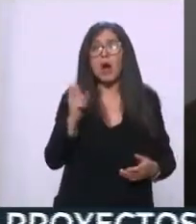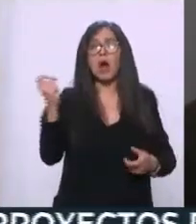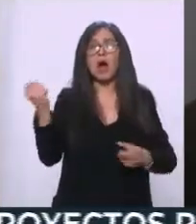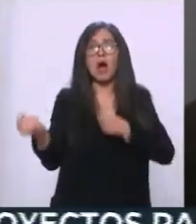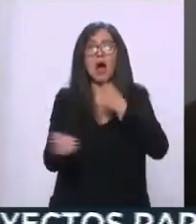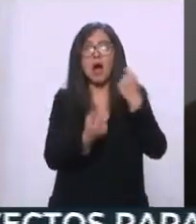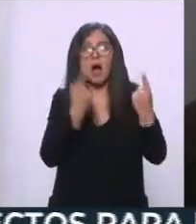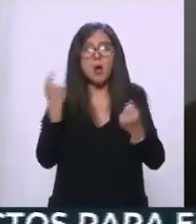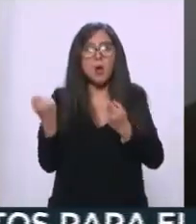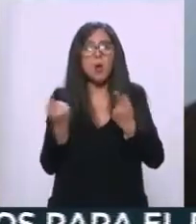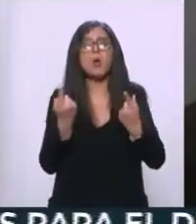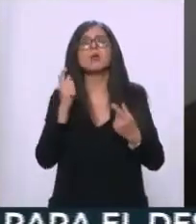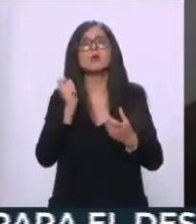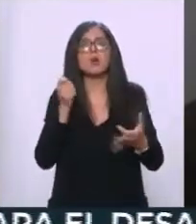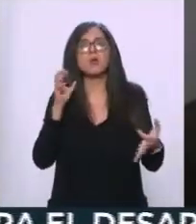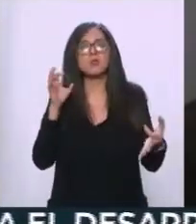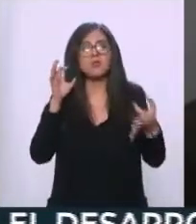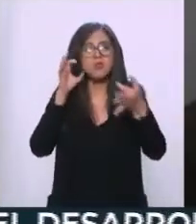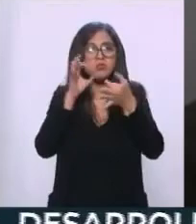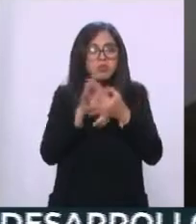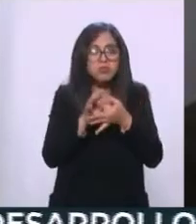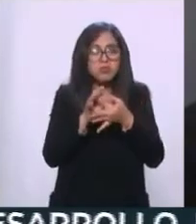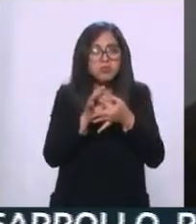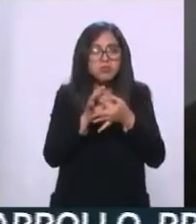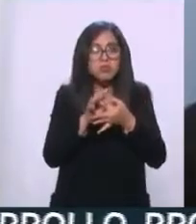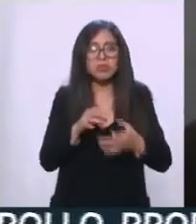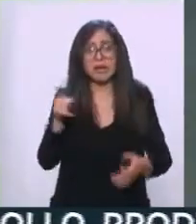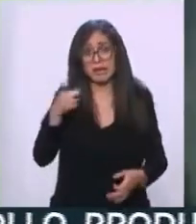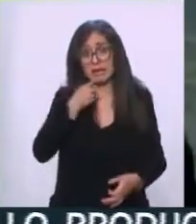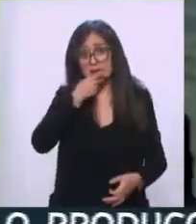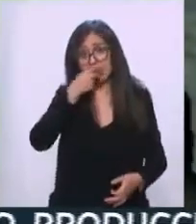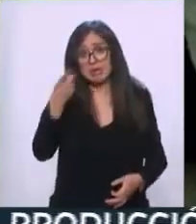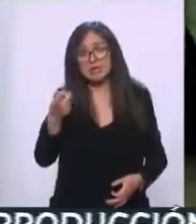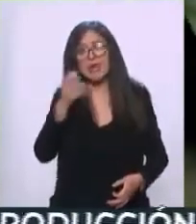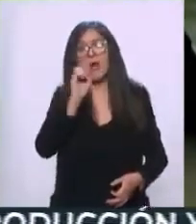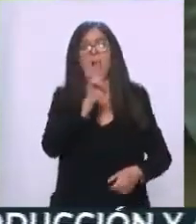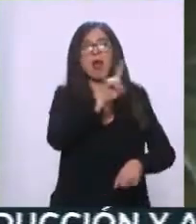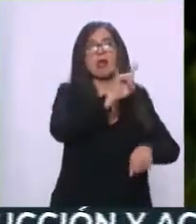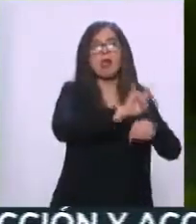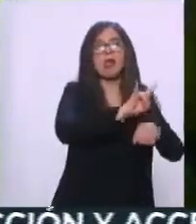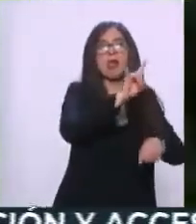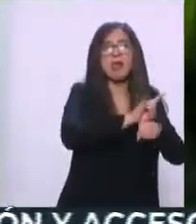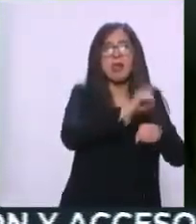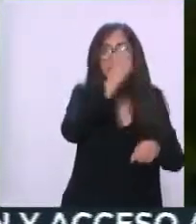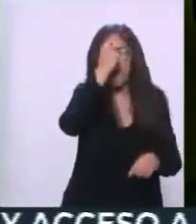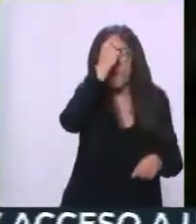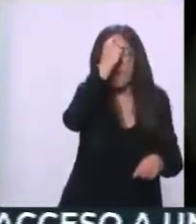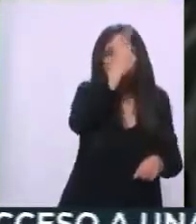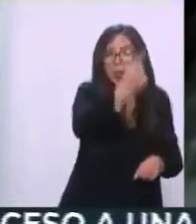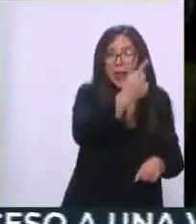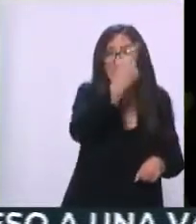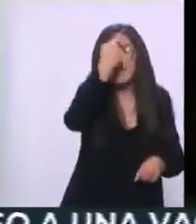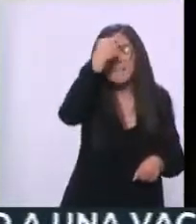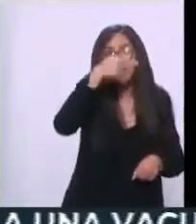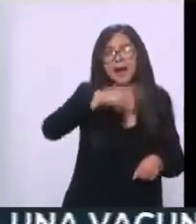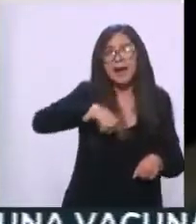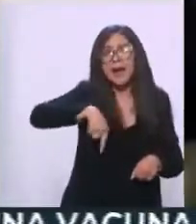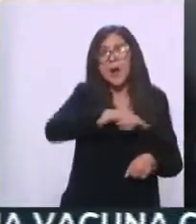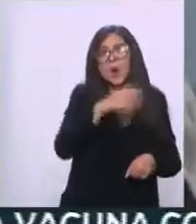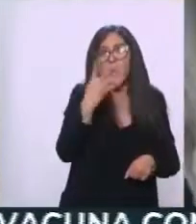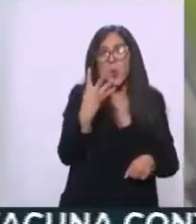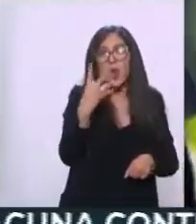argumenta que esto es otro quinazo o es el quinazo de la